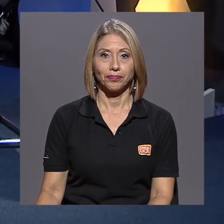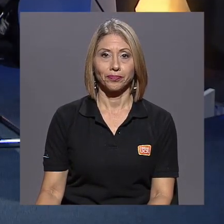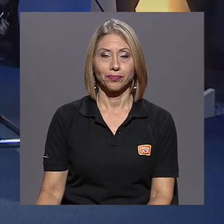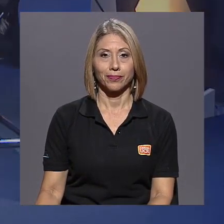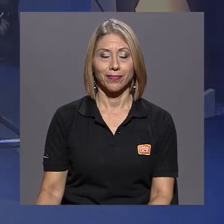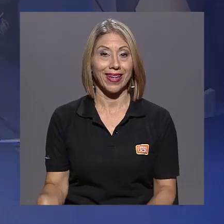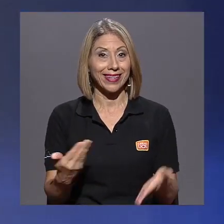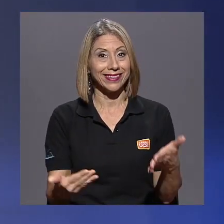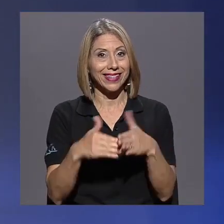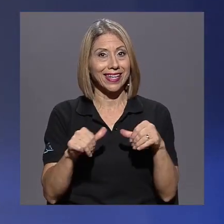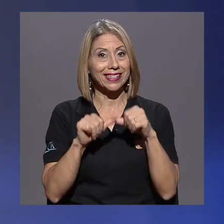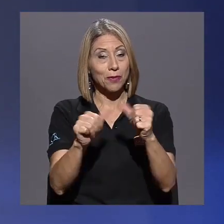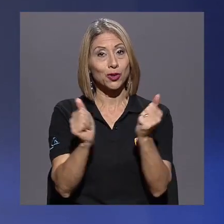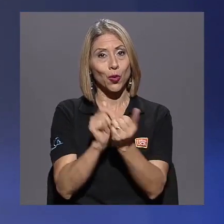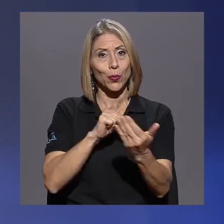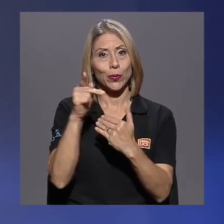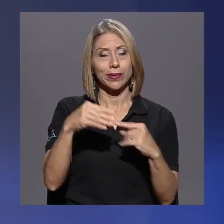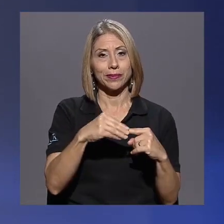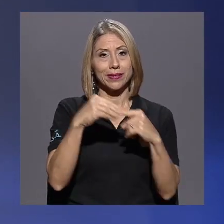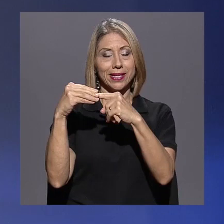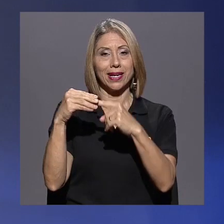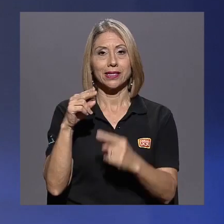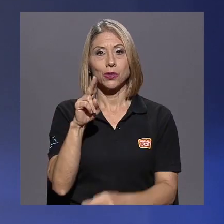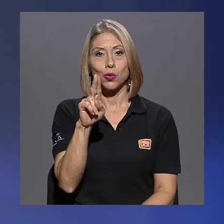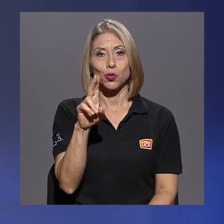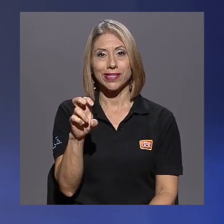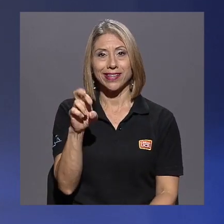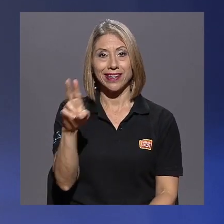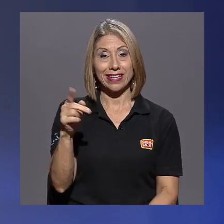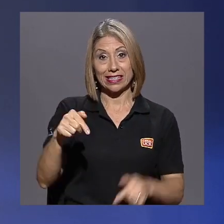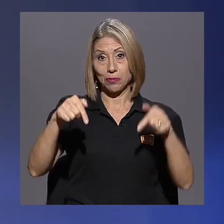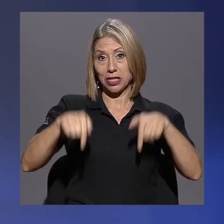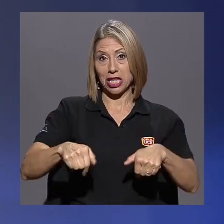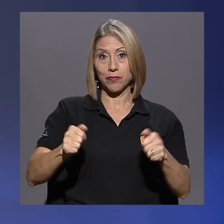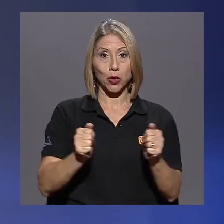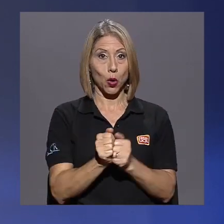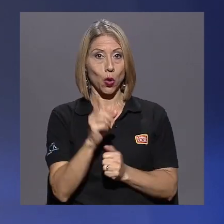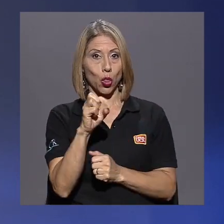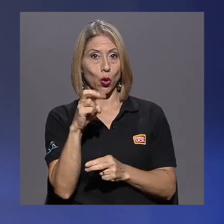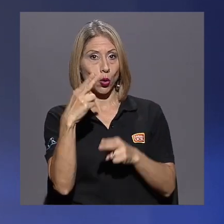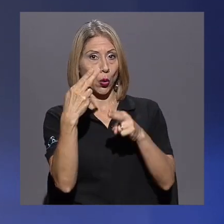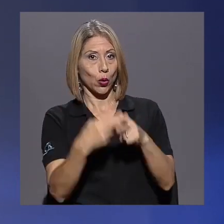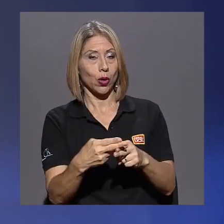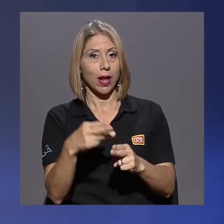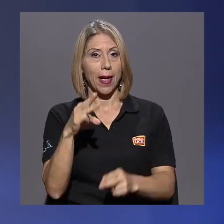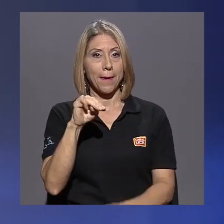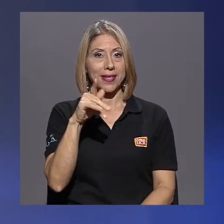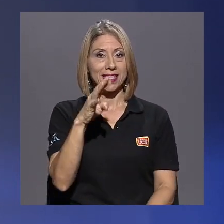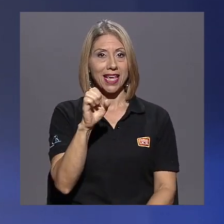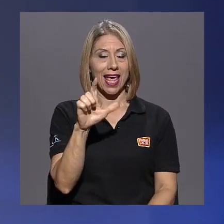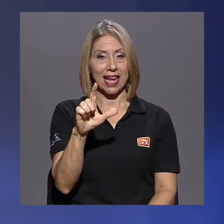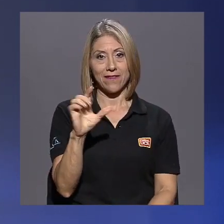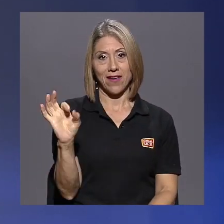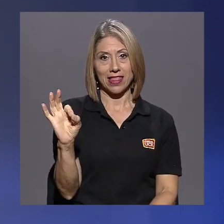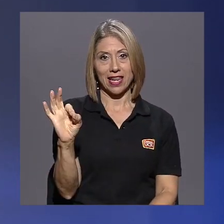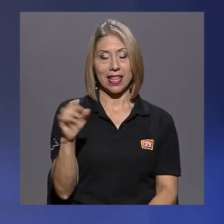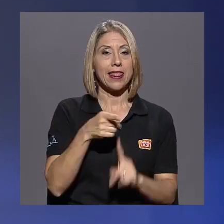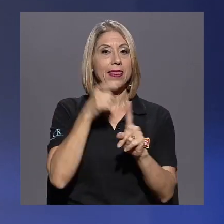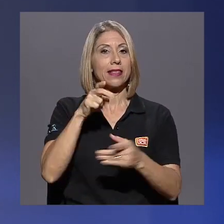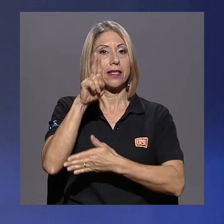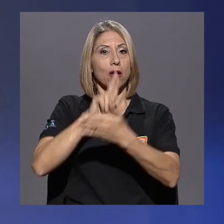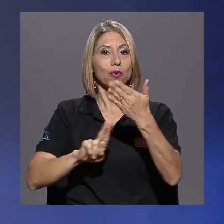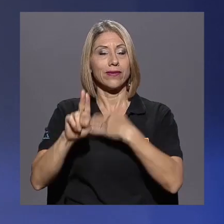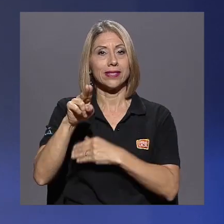regresamos con especiales suceder estamos aquí con el doctor michele fighting de la